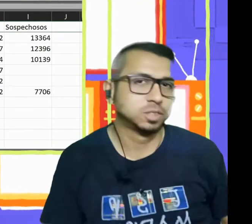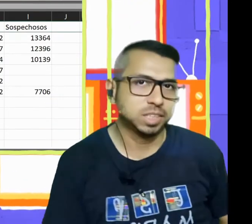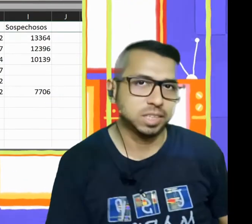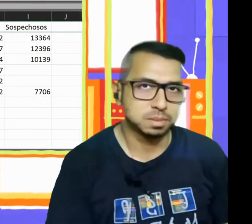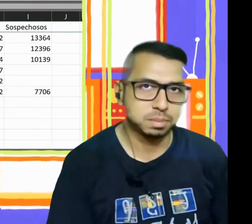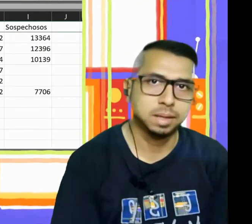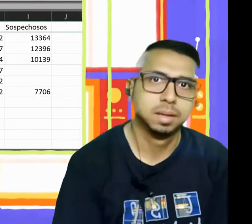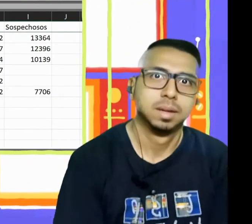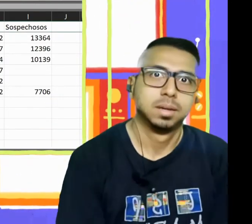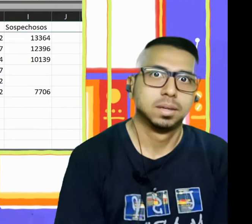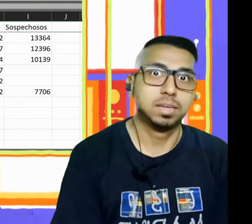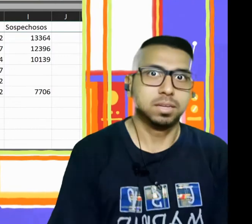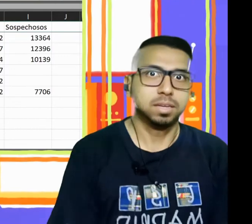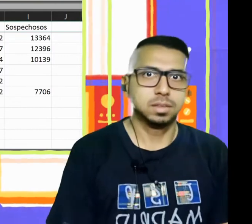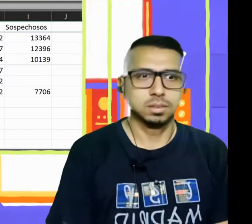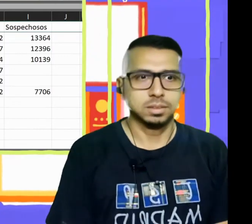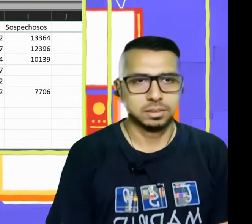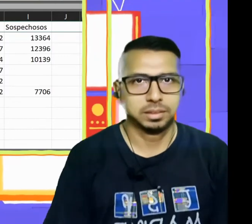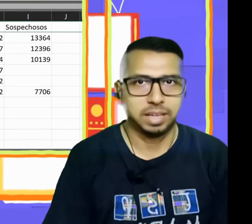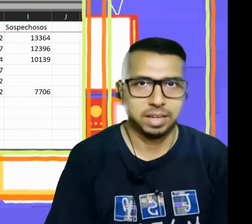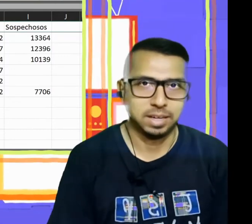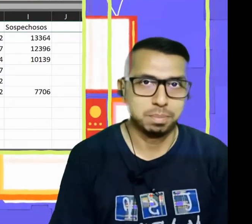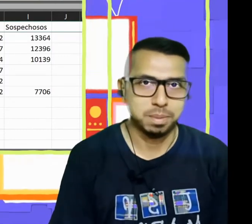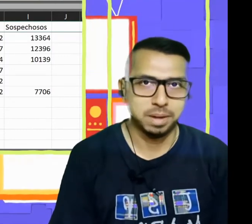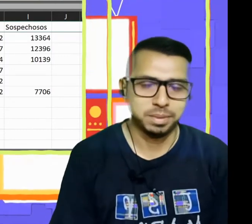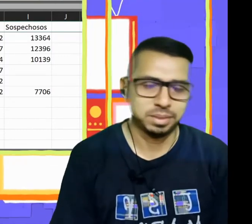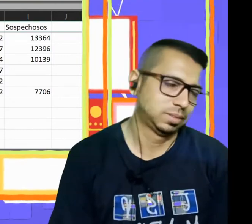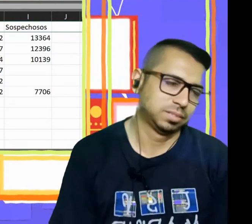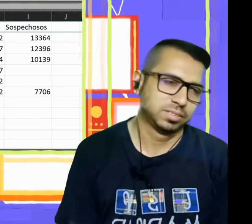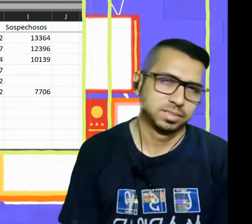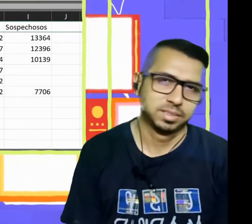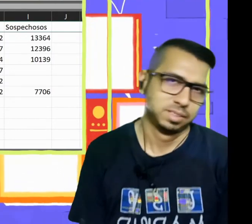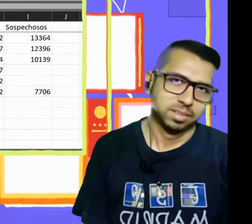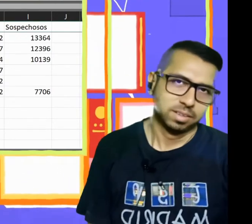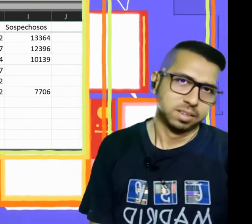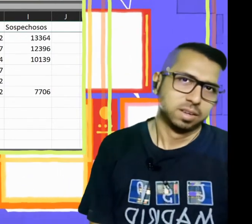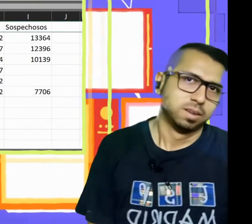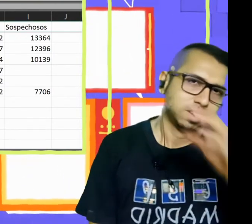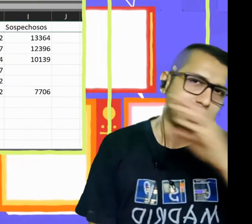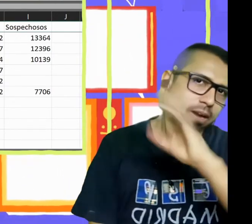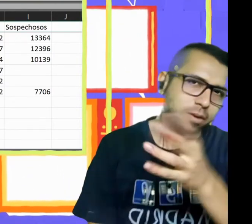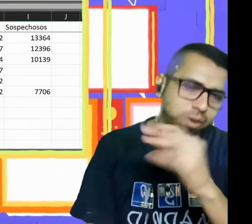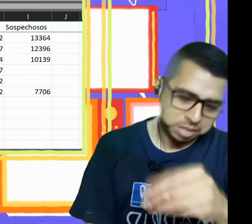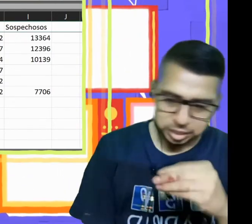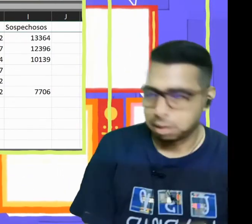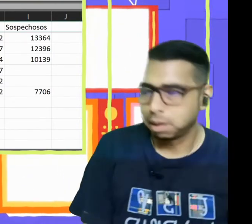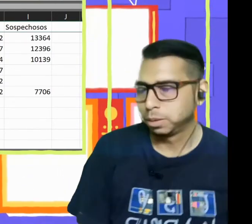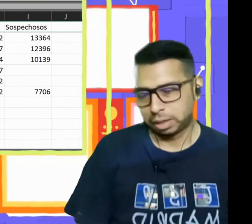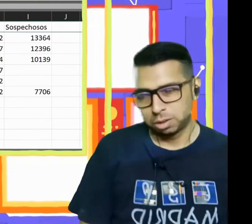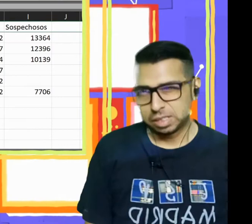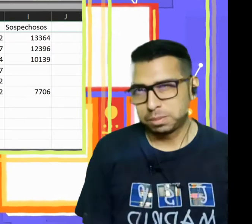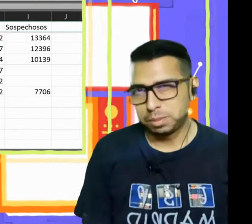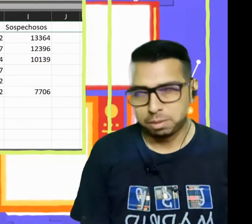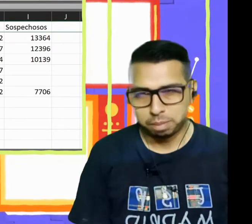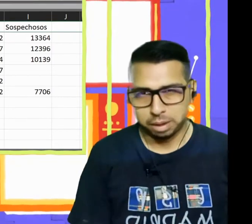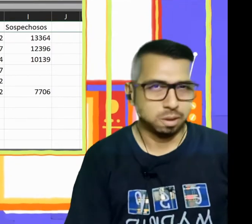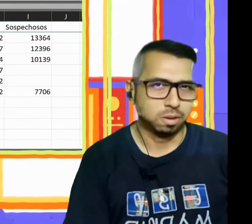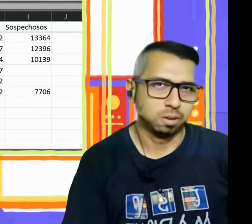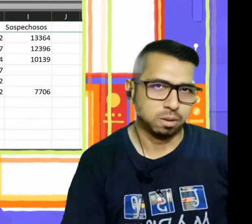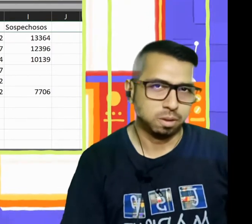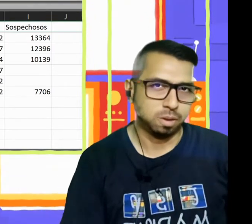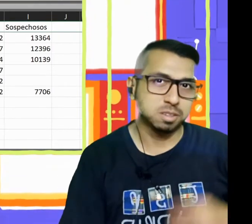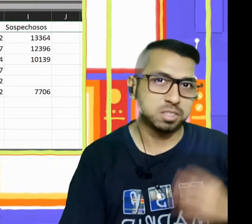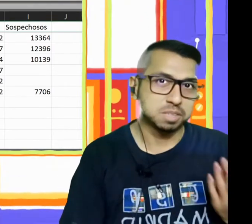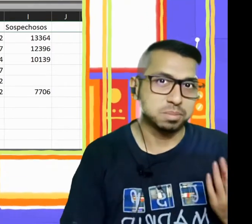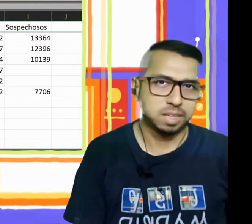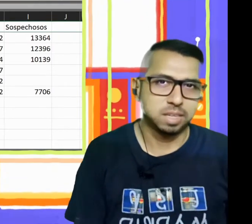los 10.500, o sea, la primera vez. A lo mejor hoy sí llegábamos a los 10.000, pero